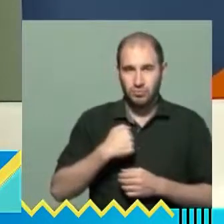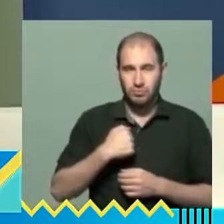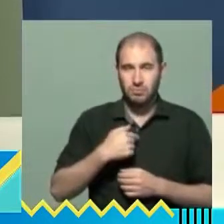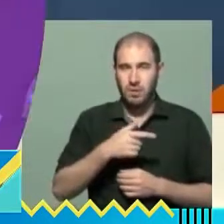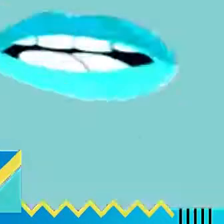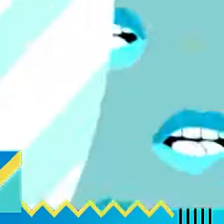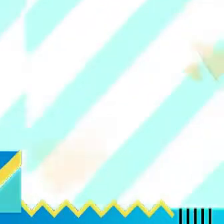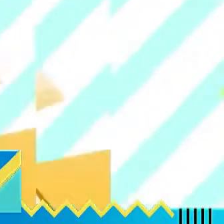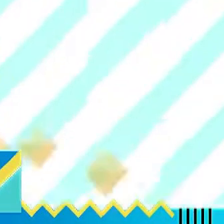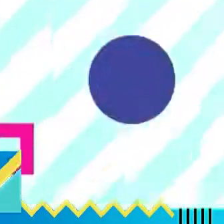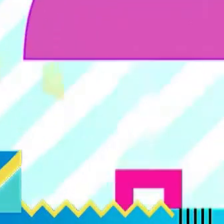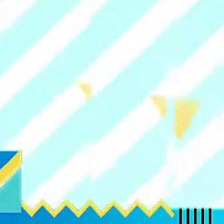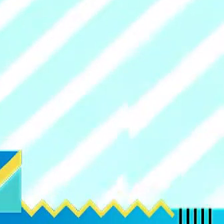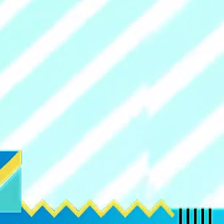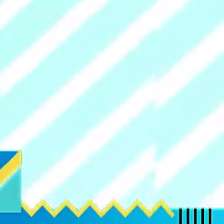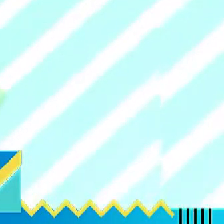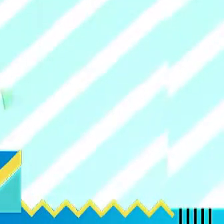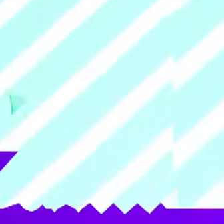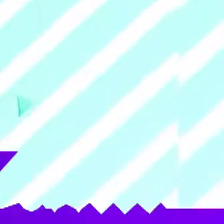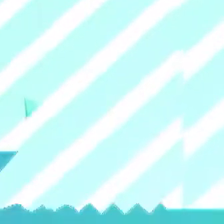mercado no se lo reconoce.